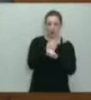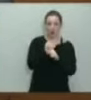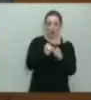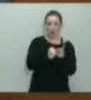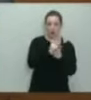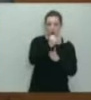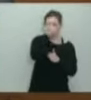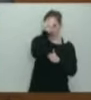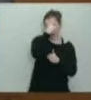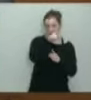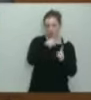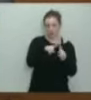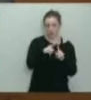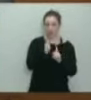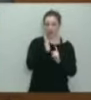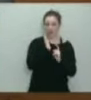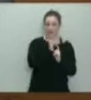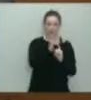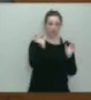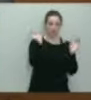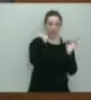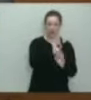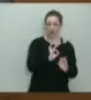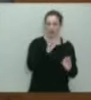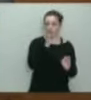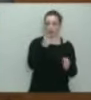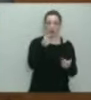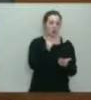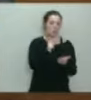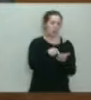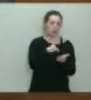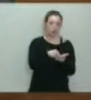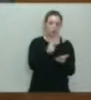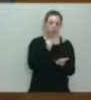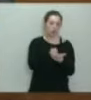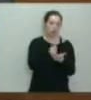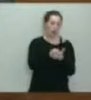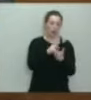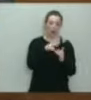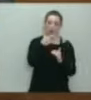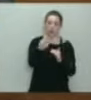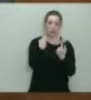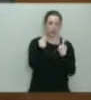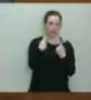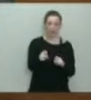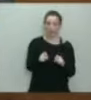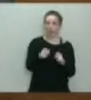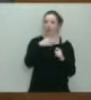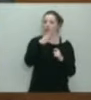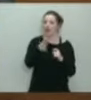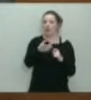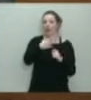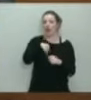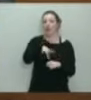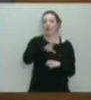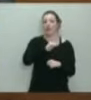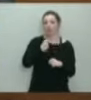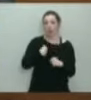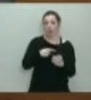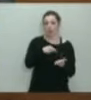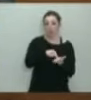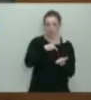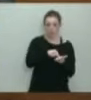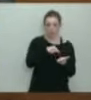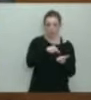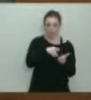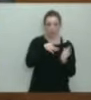caso se va a ver gravada por ningún impuesto ni por ningún tributo adicional, entendiendo, vuelvo a decir, que la naturaleza de este impuesto es una